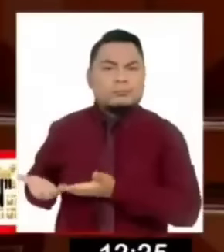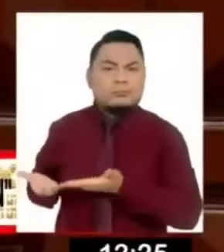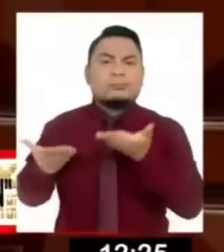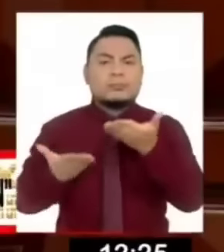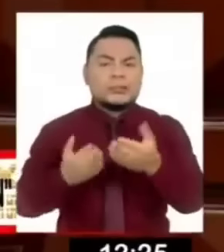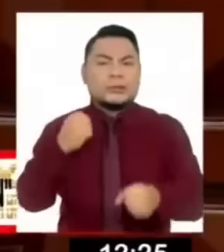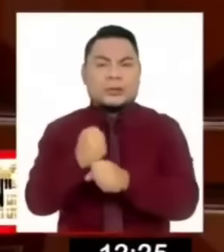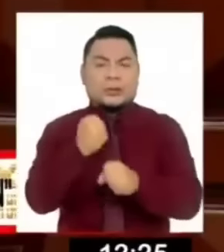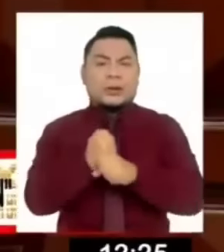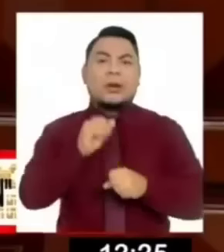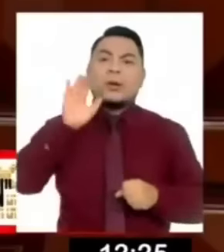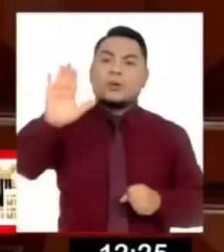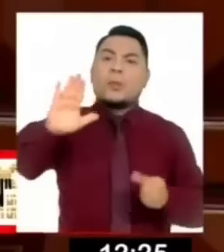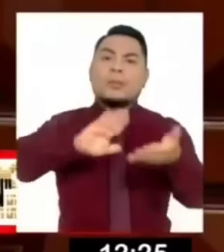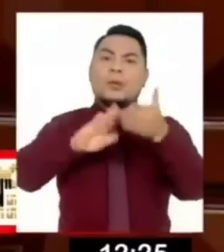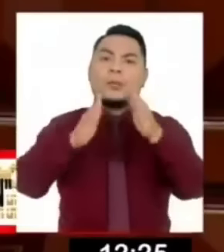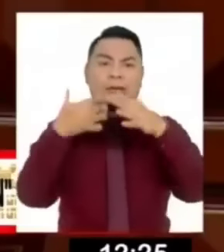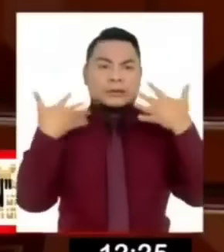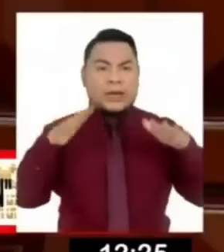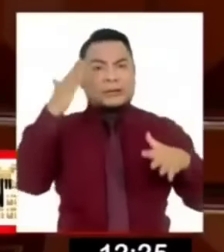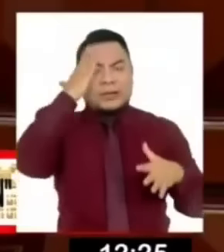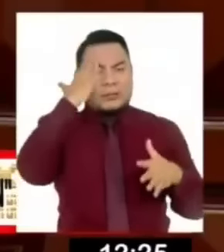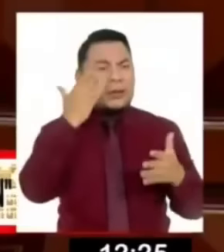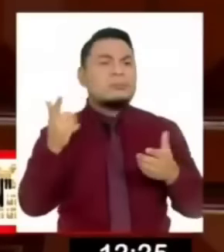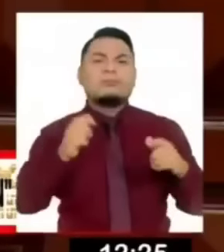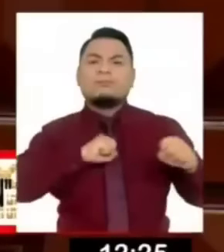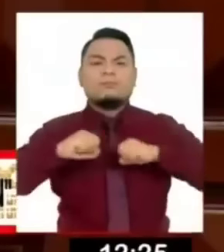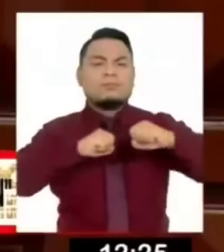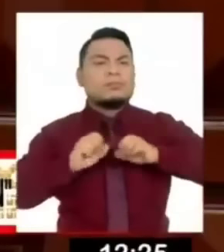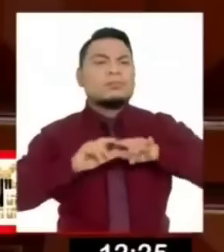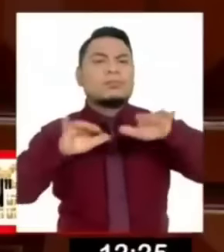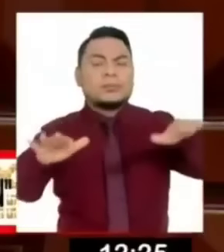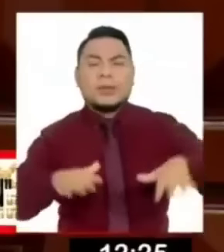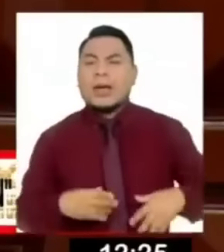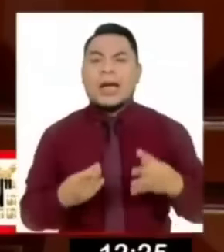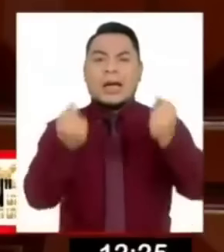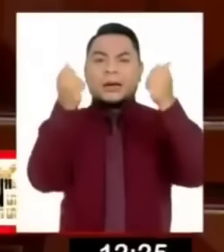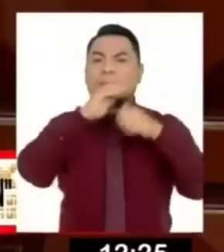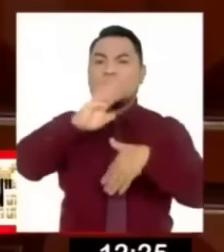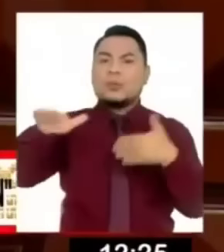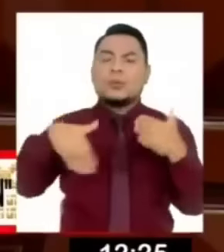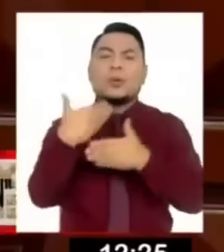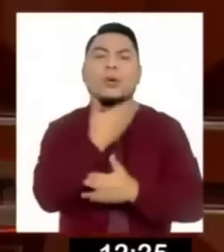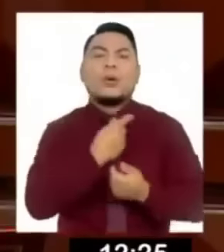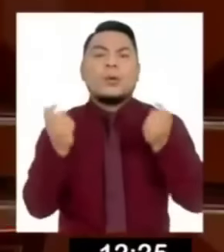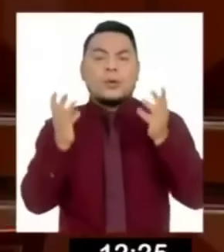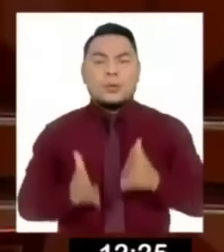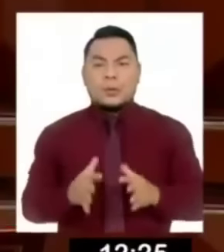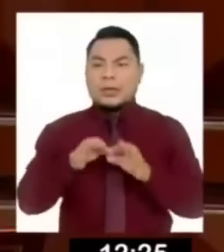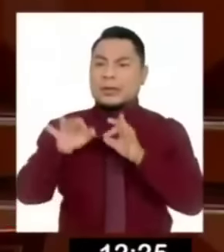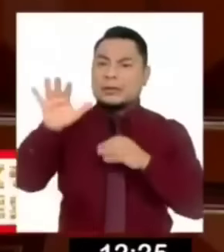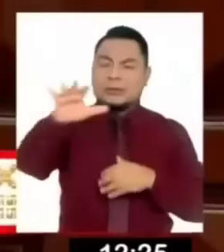y con nuestro pueblo movilizado. En tal sentido, convocaremos de inmediato a todos los gobernadores